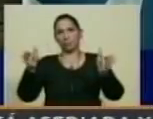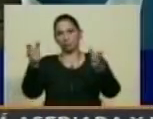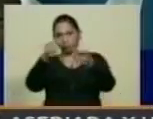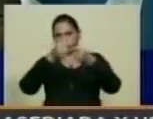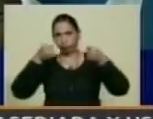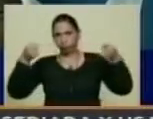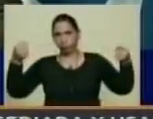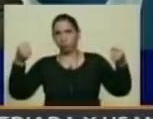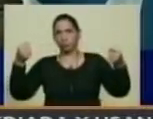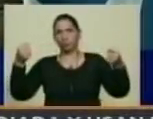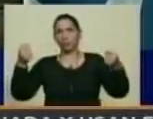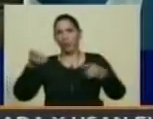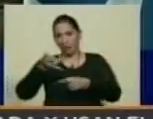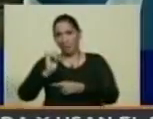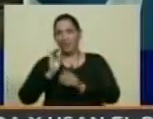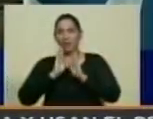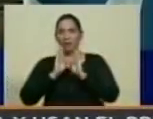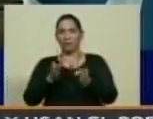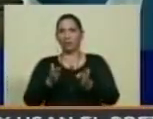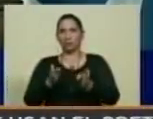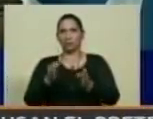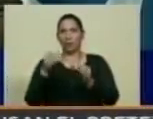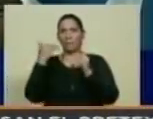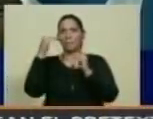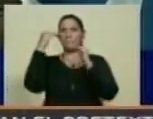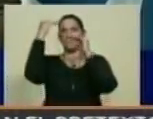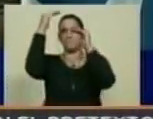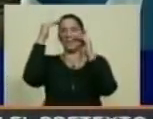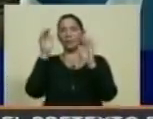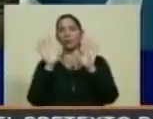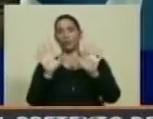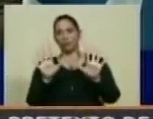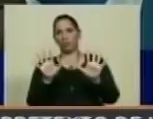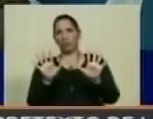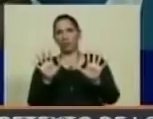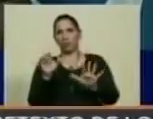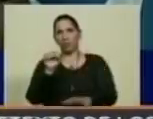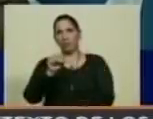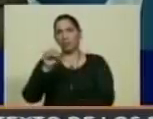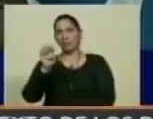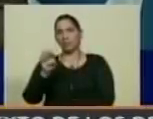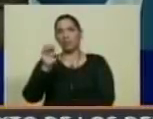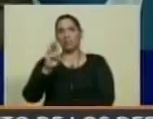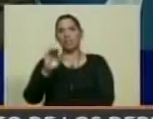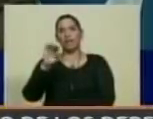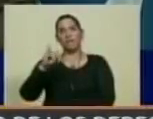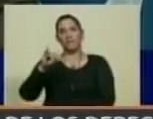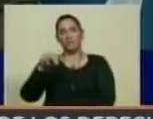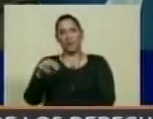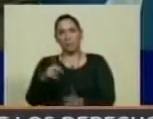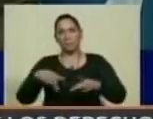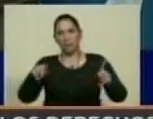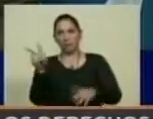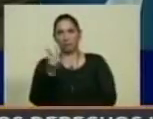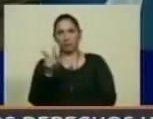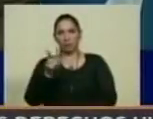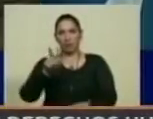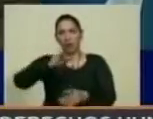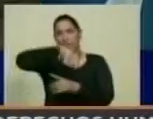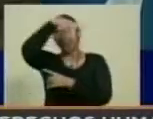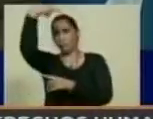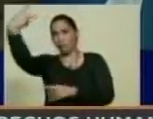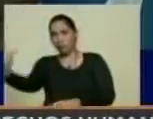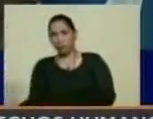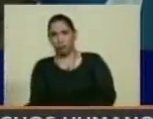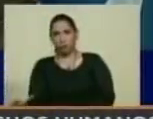en el pasillo del piso 10 de la sede del SEBIN en Plaza Venezuela, y se lanza al vacío. Aquí nunca se ha dicho que se lanzó